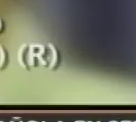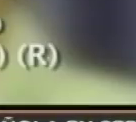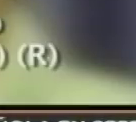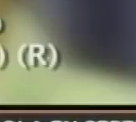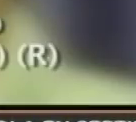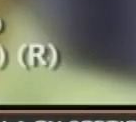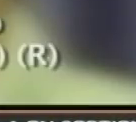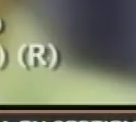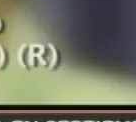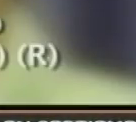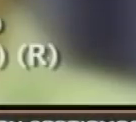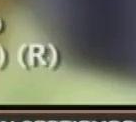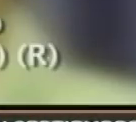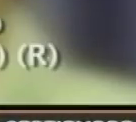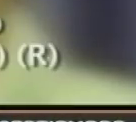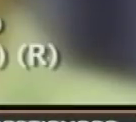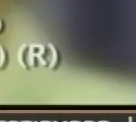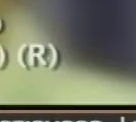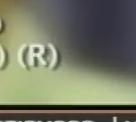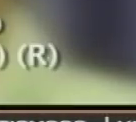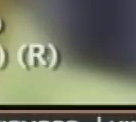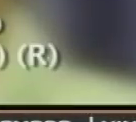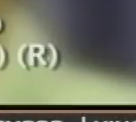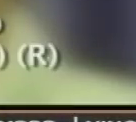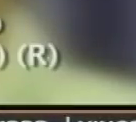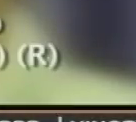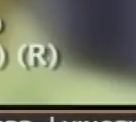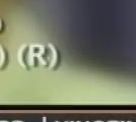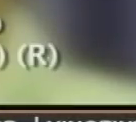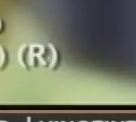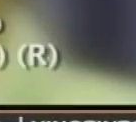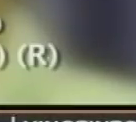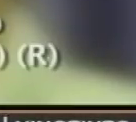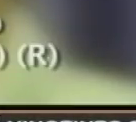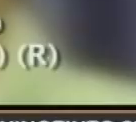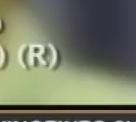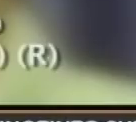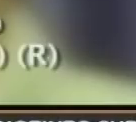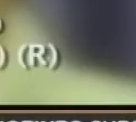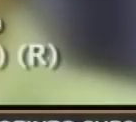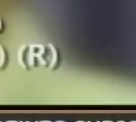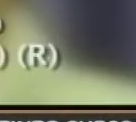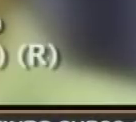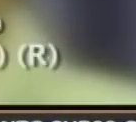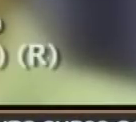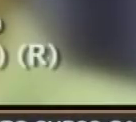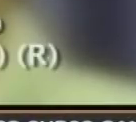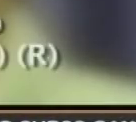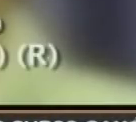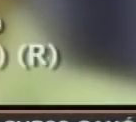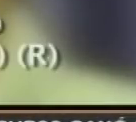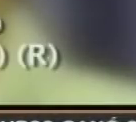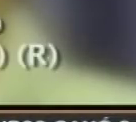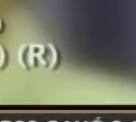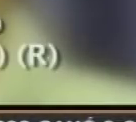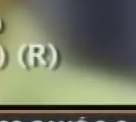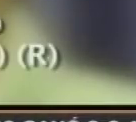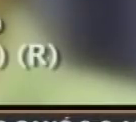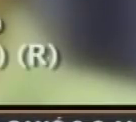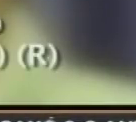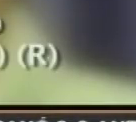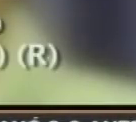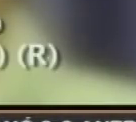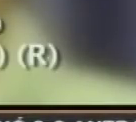están de desertores. Entonces, para que vayas viendo más o menos cuál es el número con que está contando la aviación.